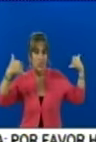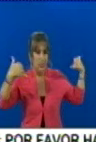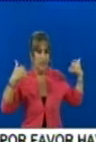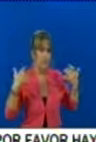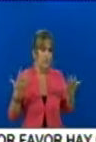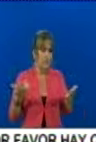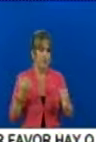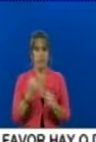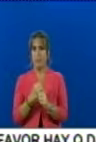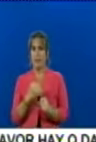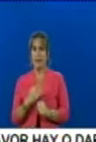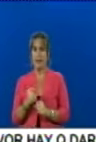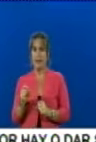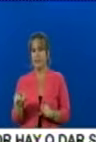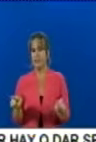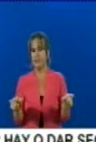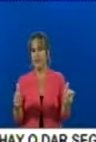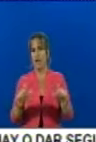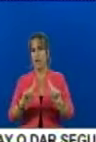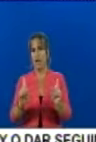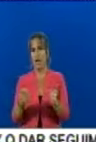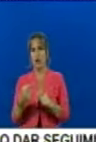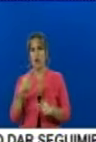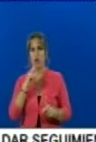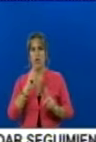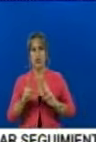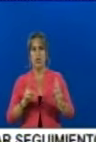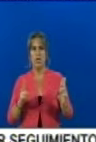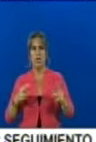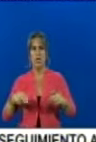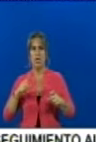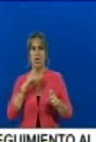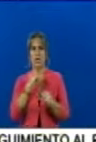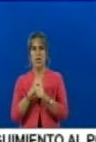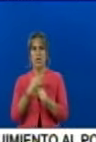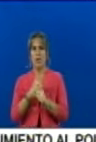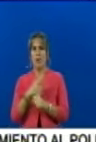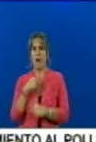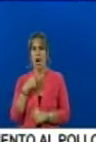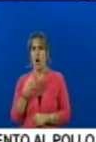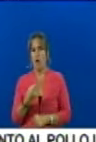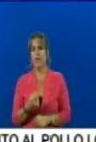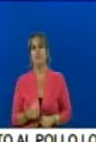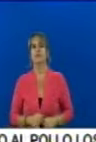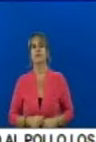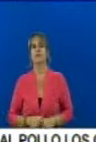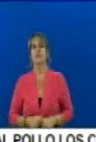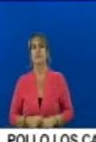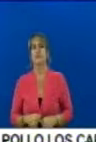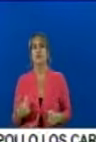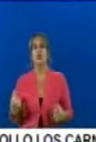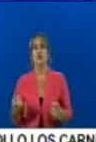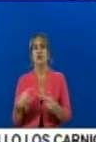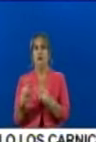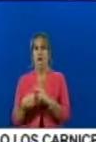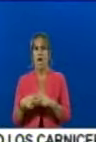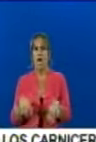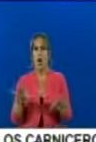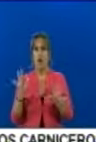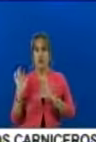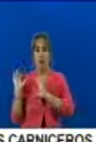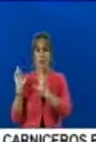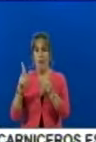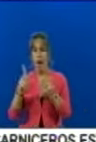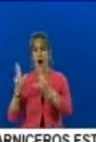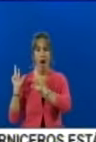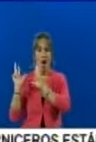función de lograr que se cumplan con todos los indicadores de los servicios que hoy prestamos. Nosotros contamos con 8 estibadores en